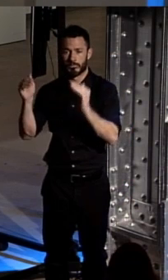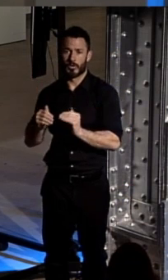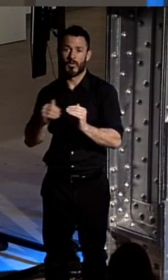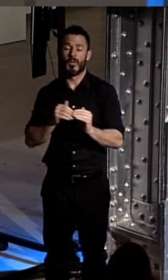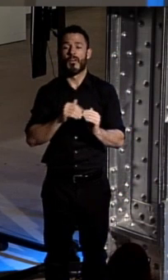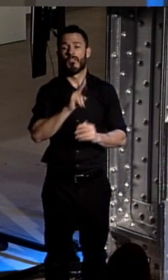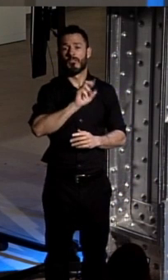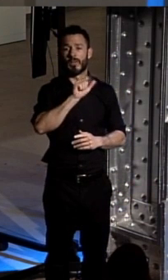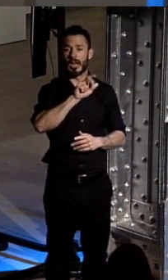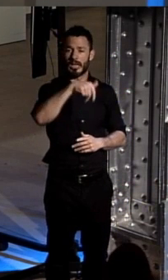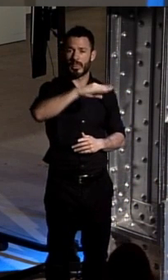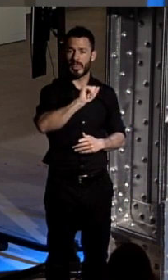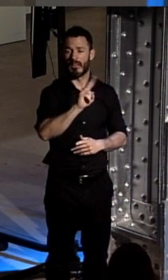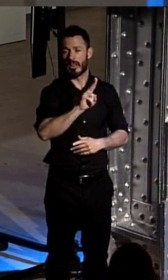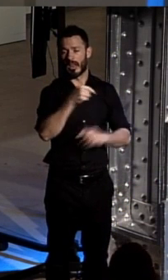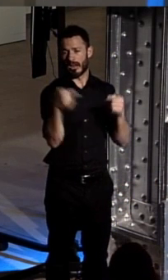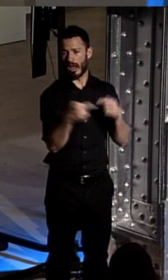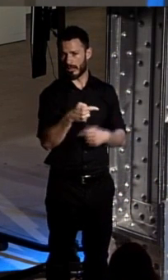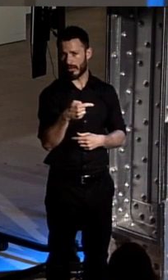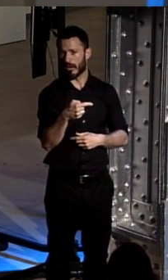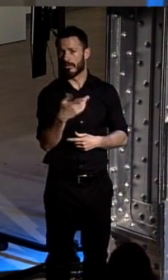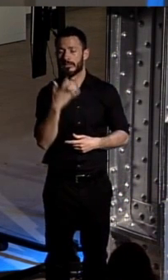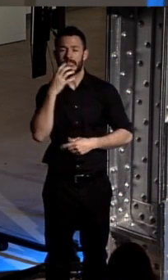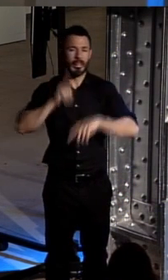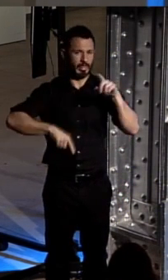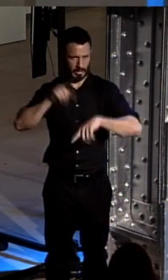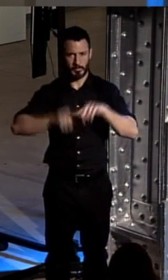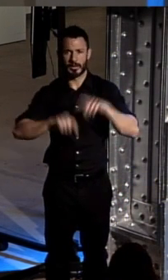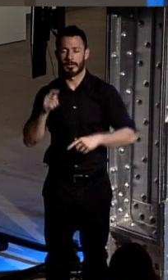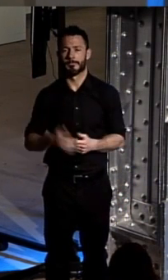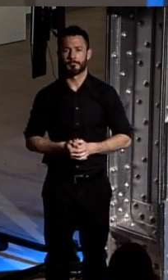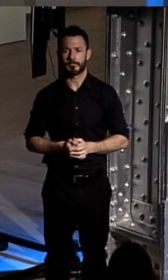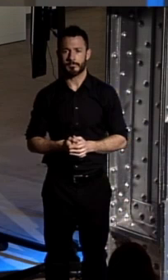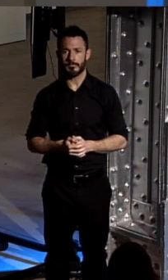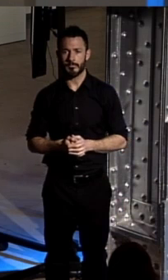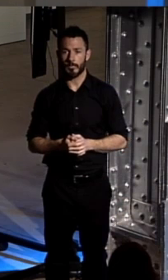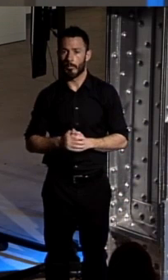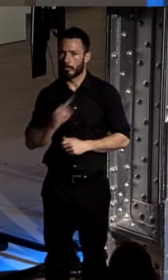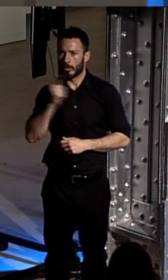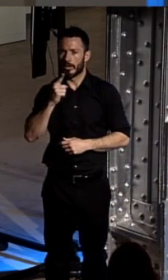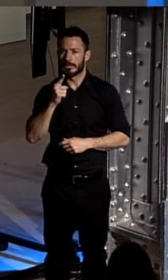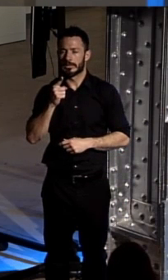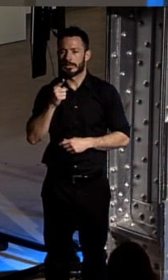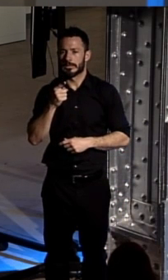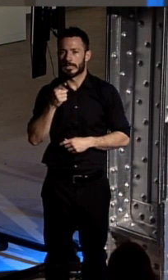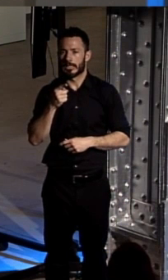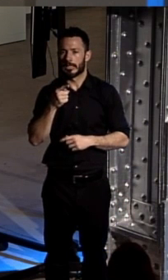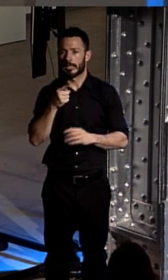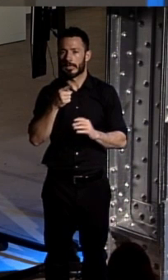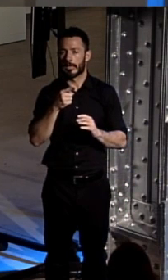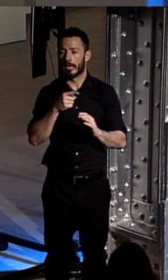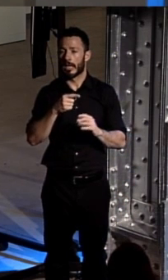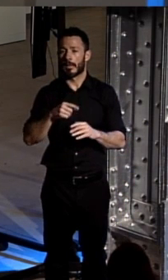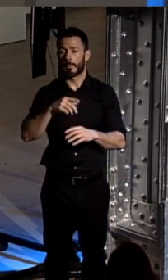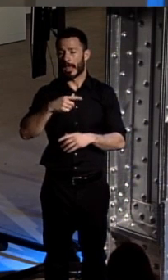negativa. Si estás muy excitado, tienes alta activación y valencia positiva y demás. Entonces, el primer paso es definir y catalogar todas